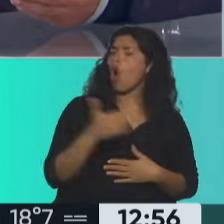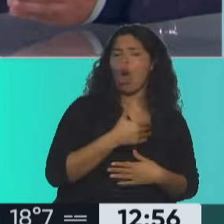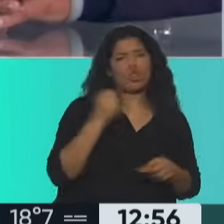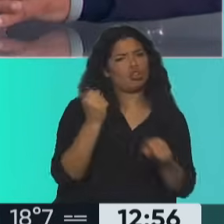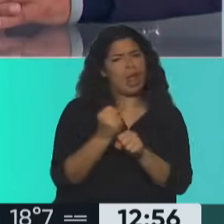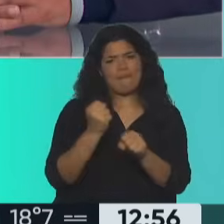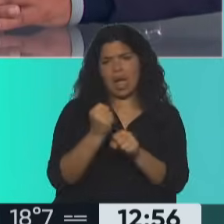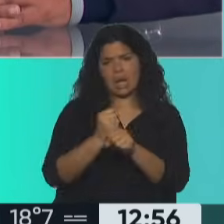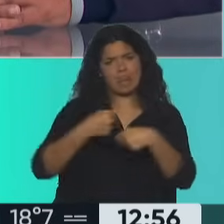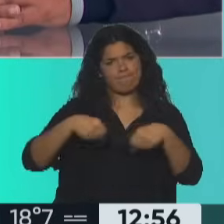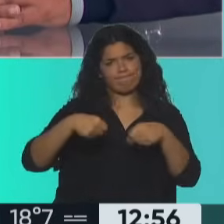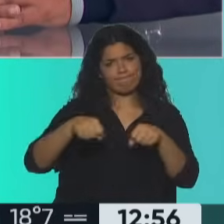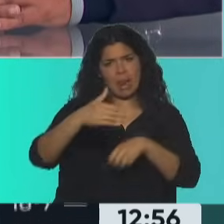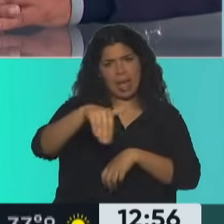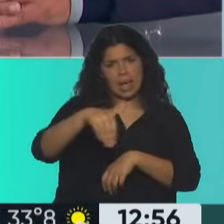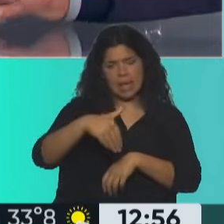primero Entonces